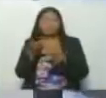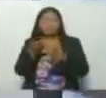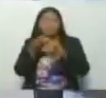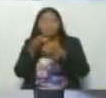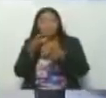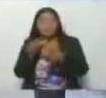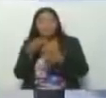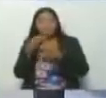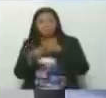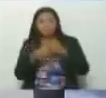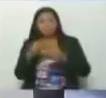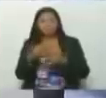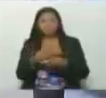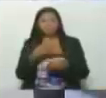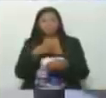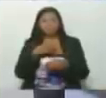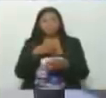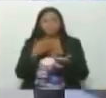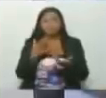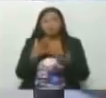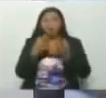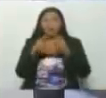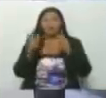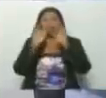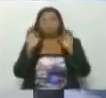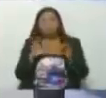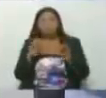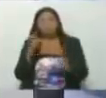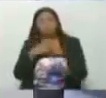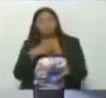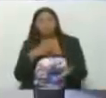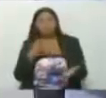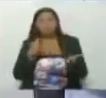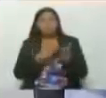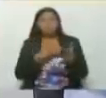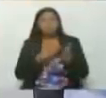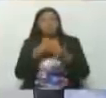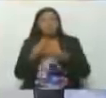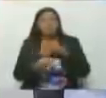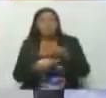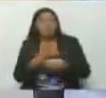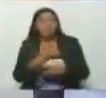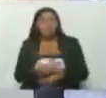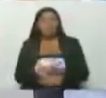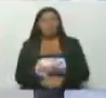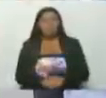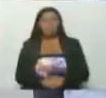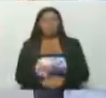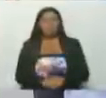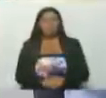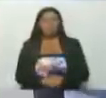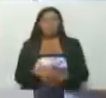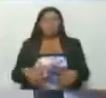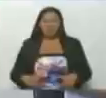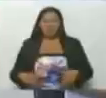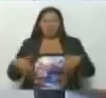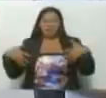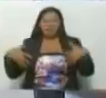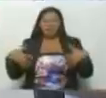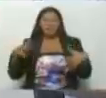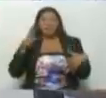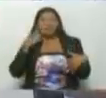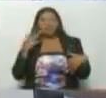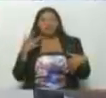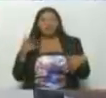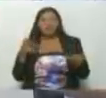no puede ser otra son otra y no puede ser financiado otra manera sino de la riqueza que previamente